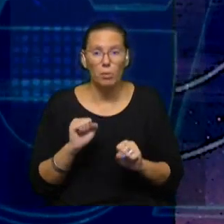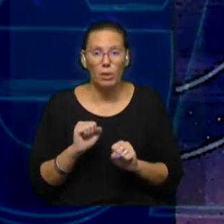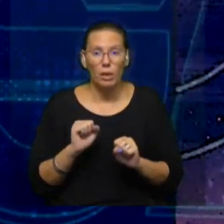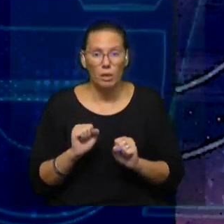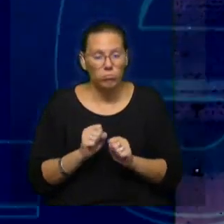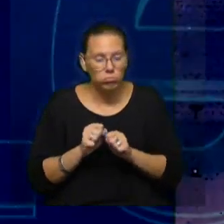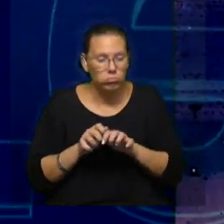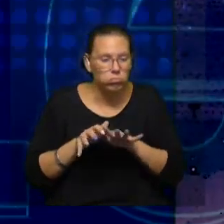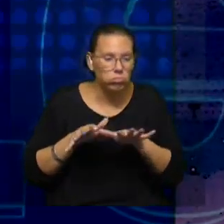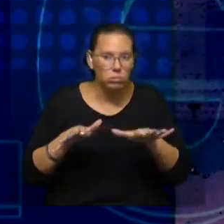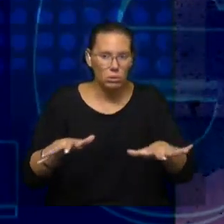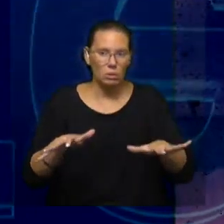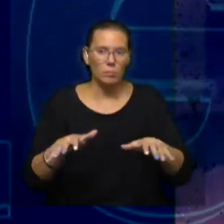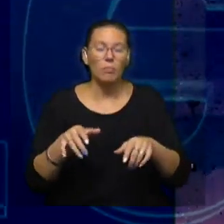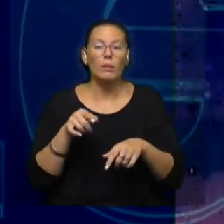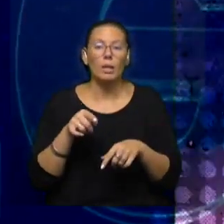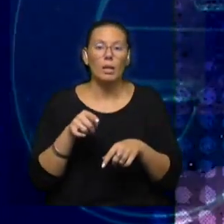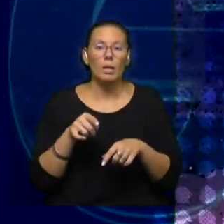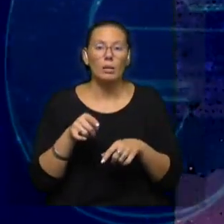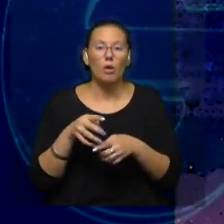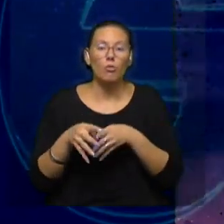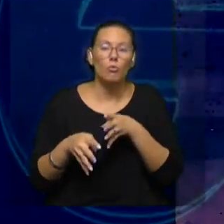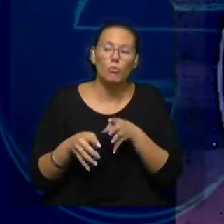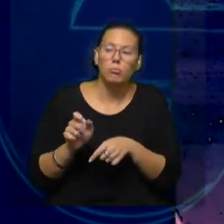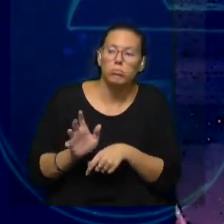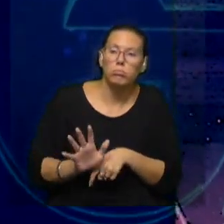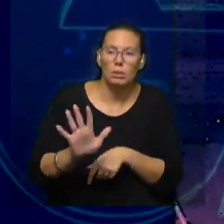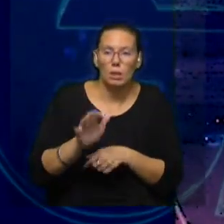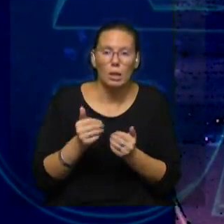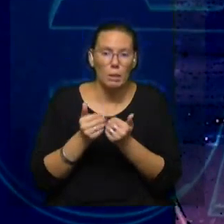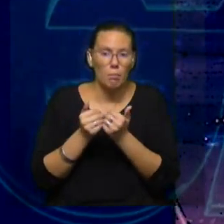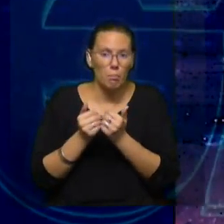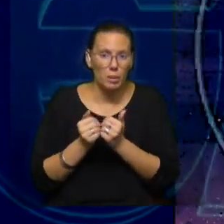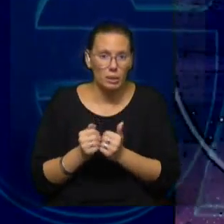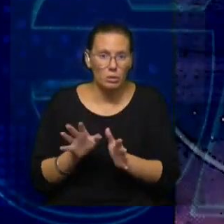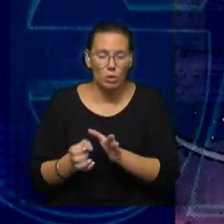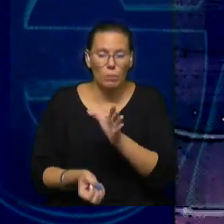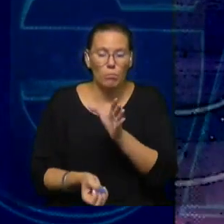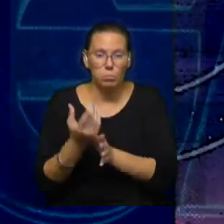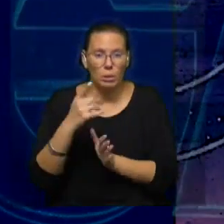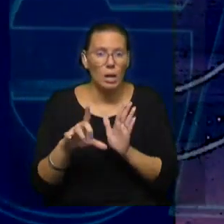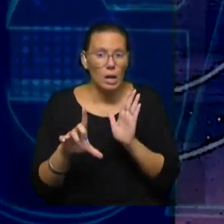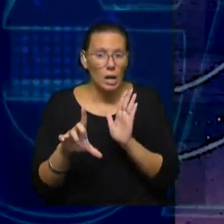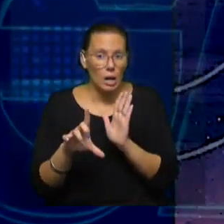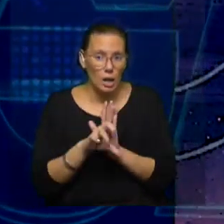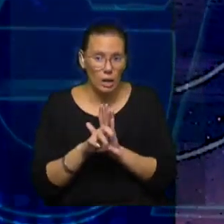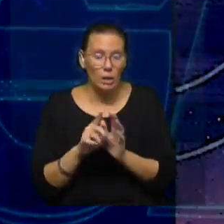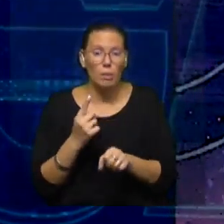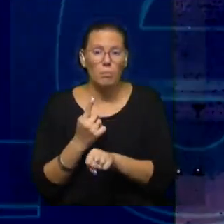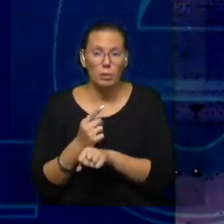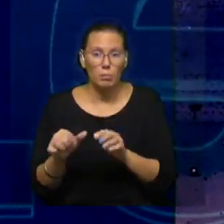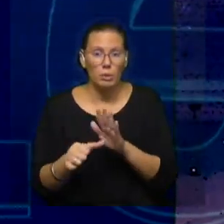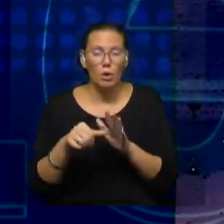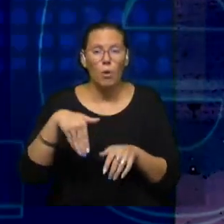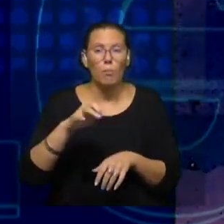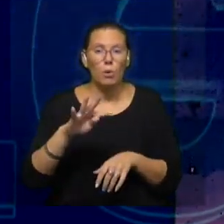en el territorio. Este es ese funcionamiento que empezó inmediatamente que se generó la ley, primero fue presidido por Mariana Mota,